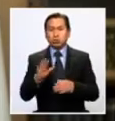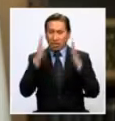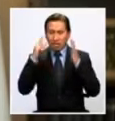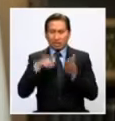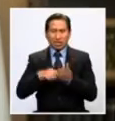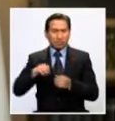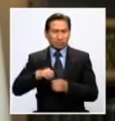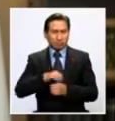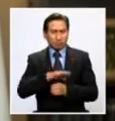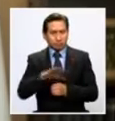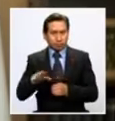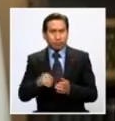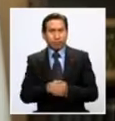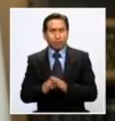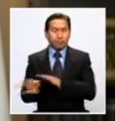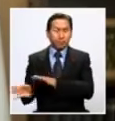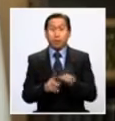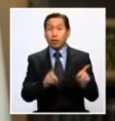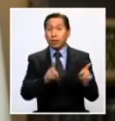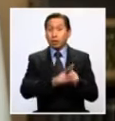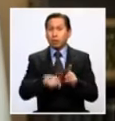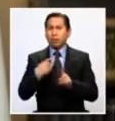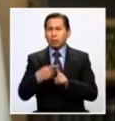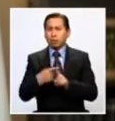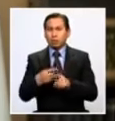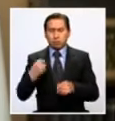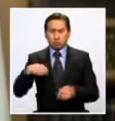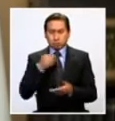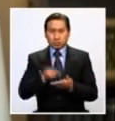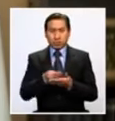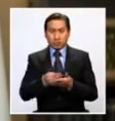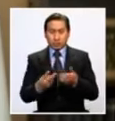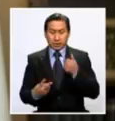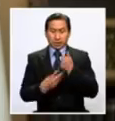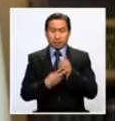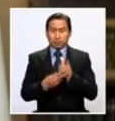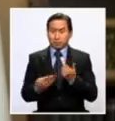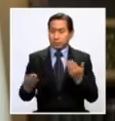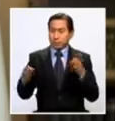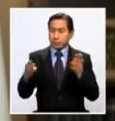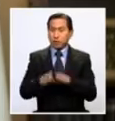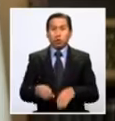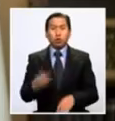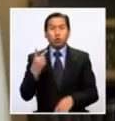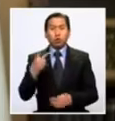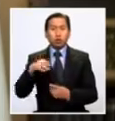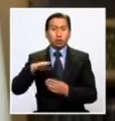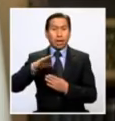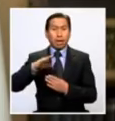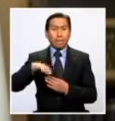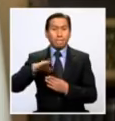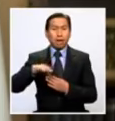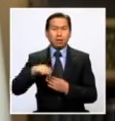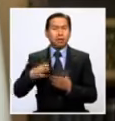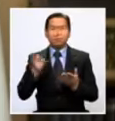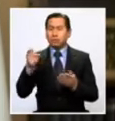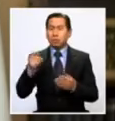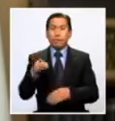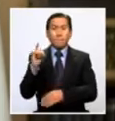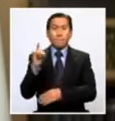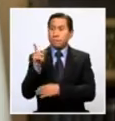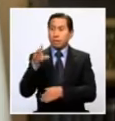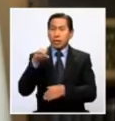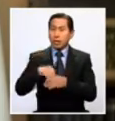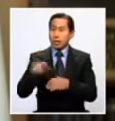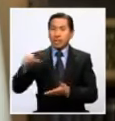virus. De igual modo, vamos a ahorrar cerrando 2 embajadas. Cerraremos las embajadas de Bolivia en